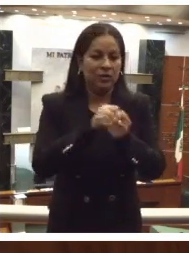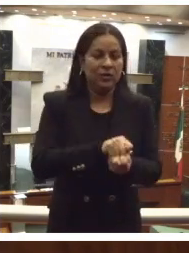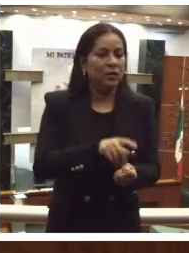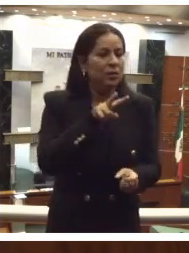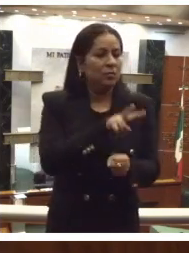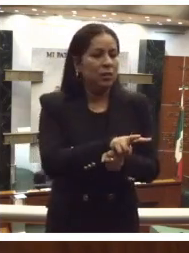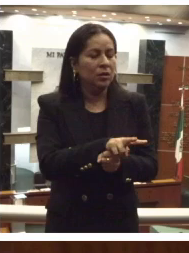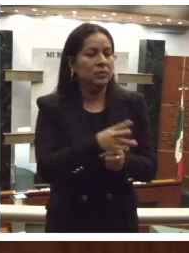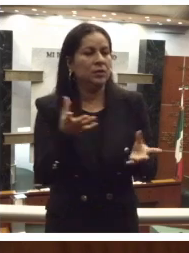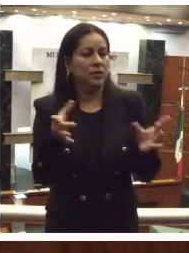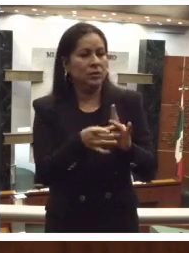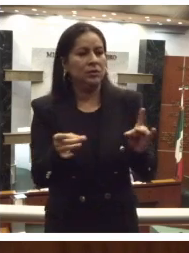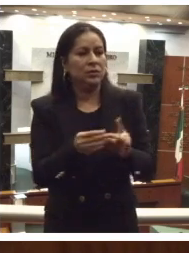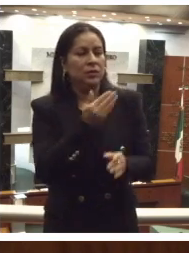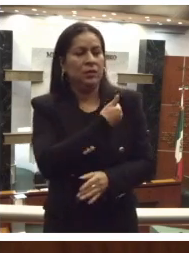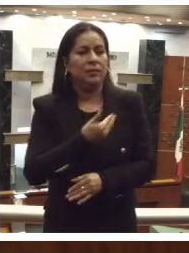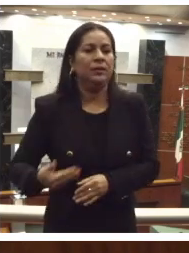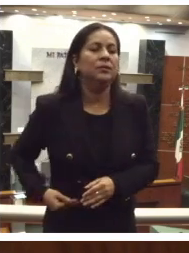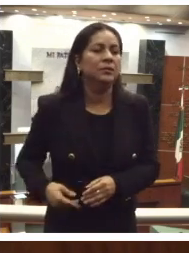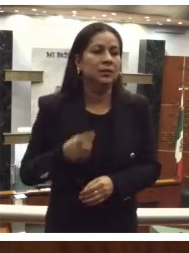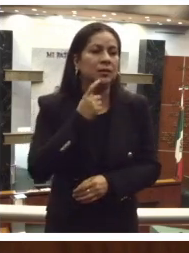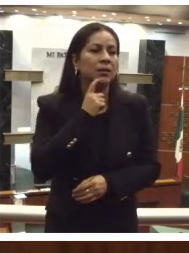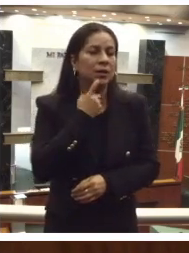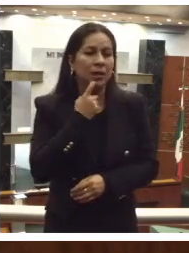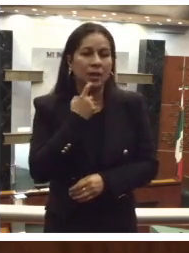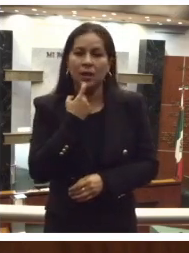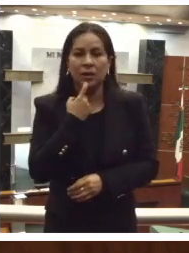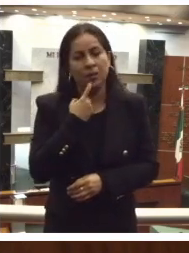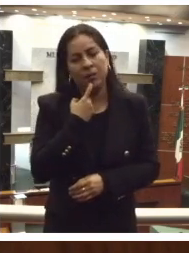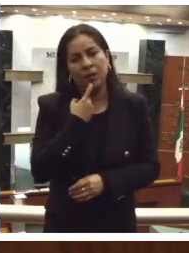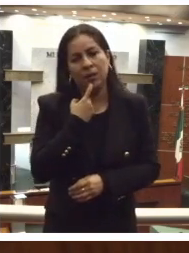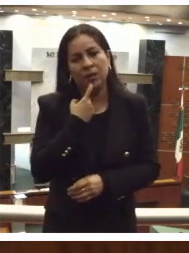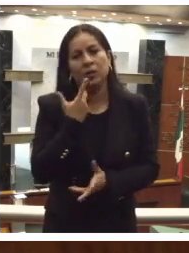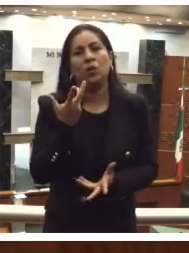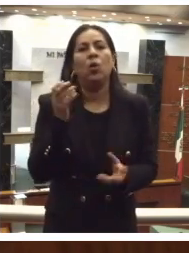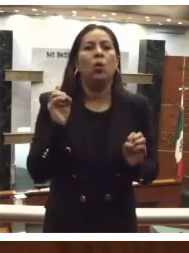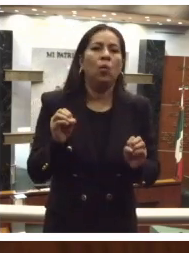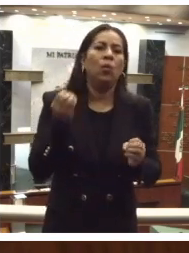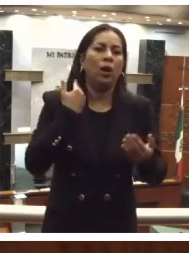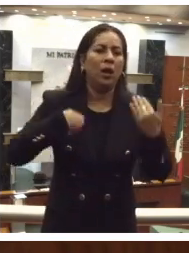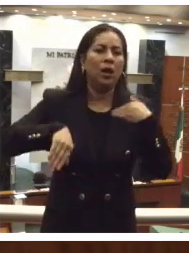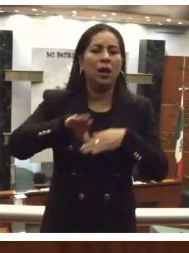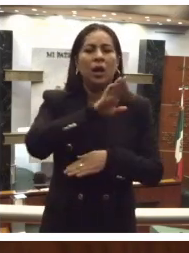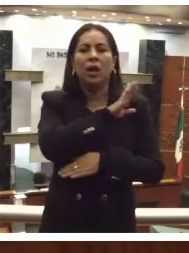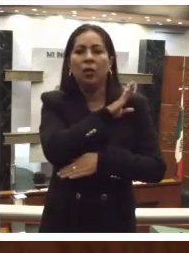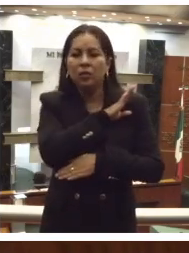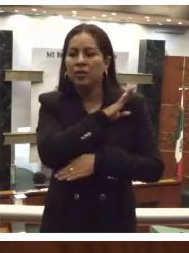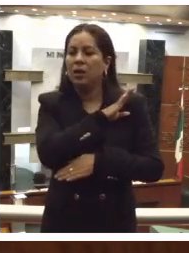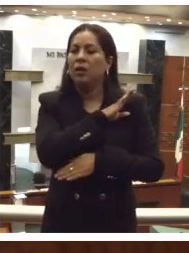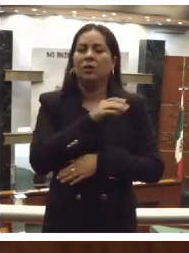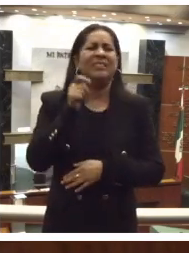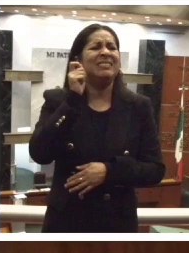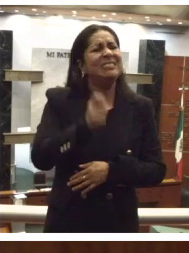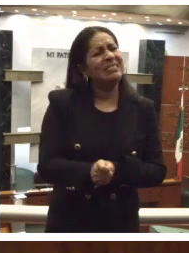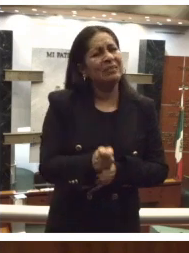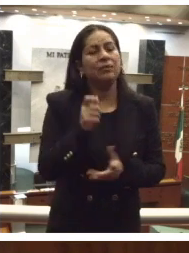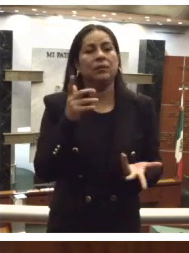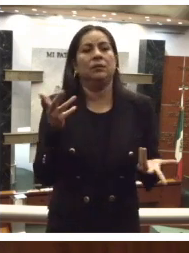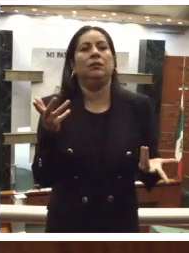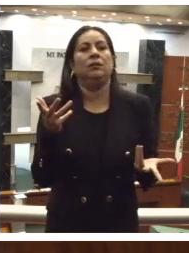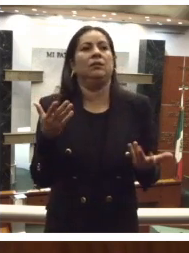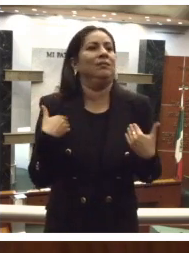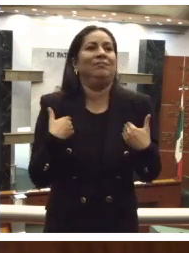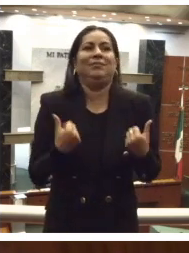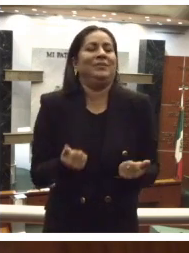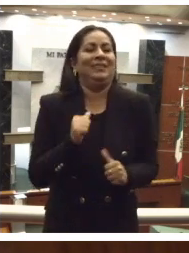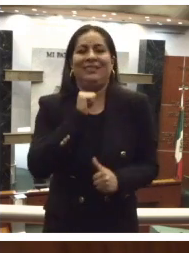y mencionamos al presidente de la República, Andrés Manuel López Obrador, o a la doctora Claudia Sheinbaum Pardo, significa que no hemos